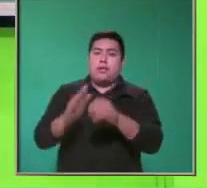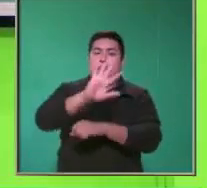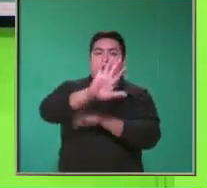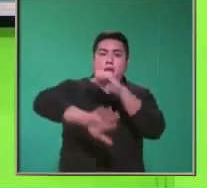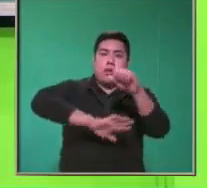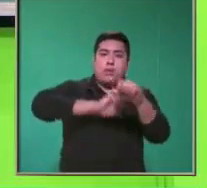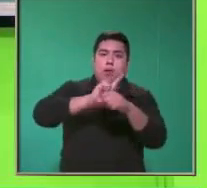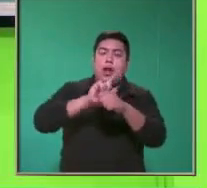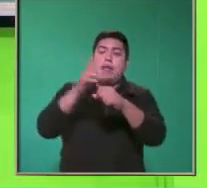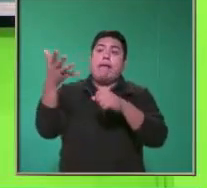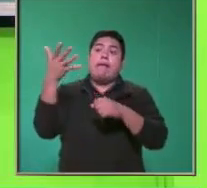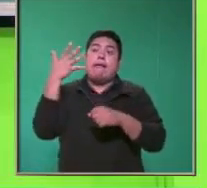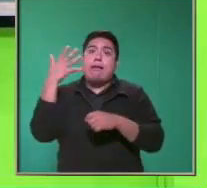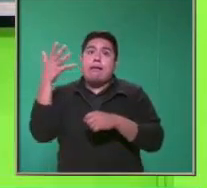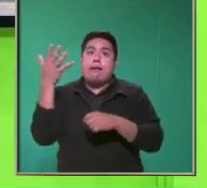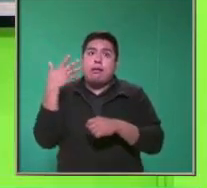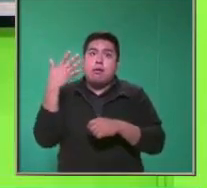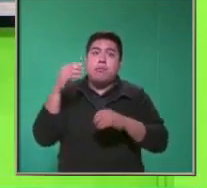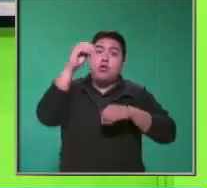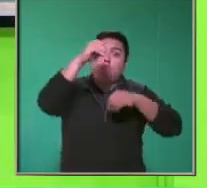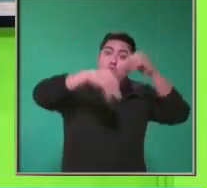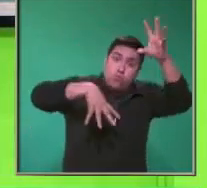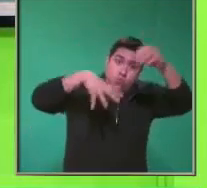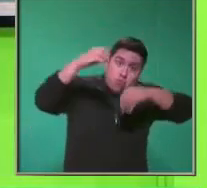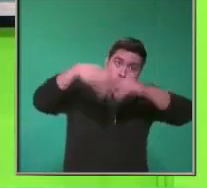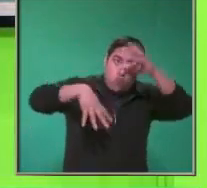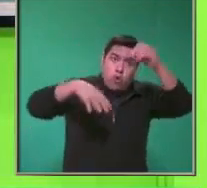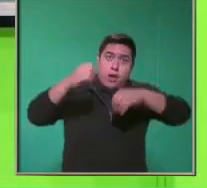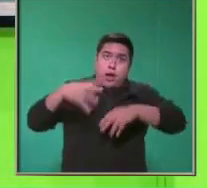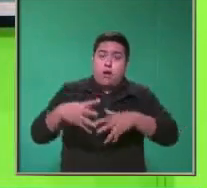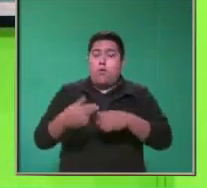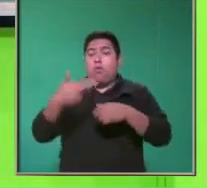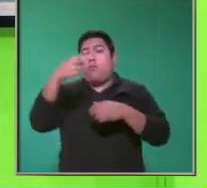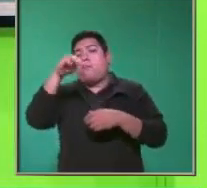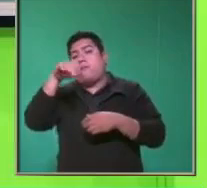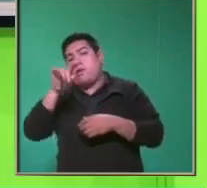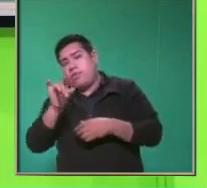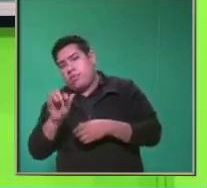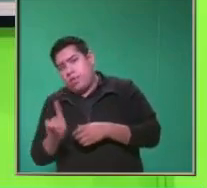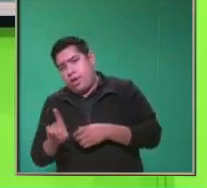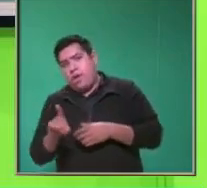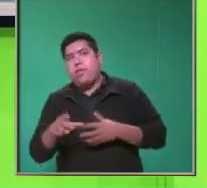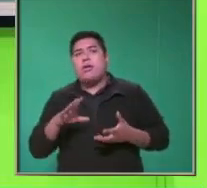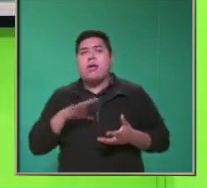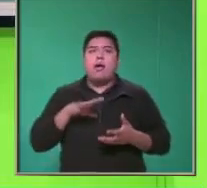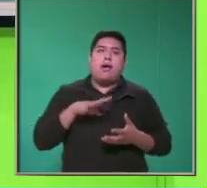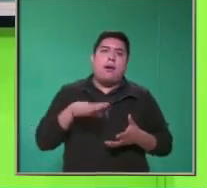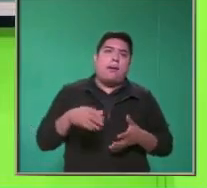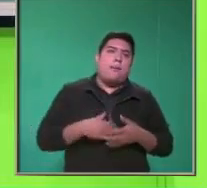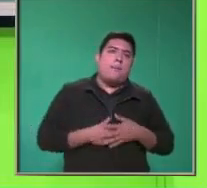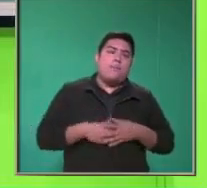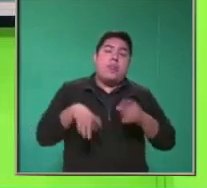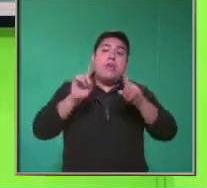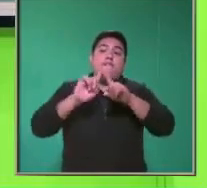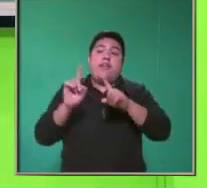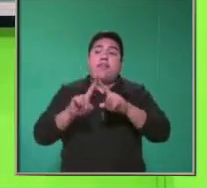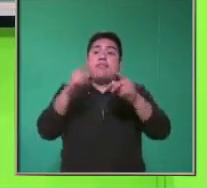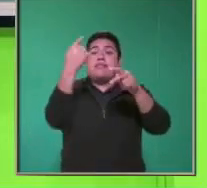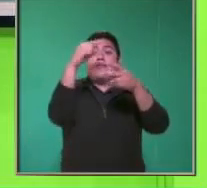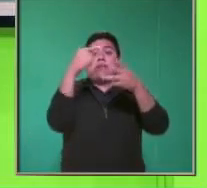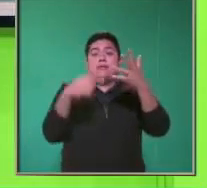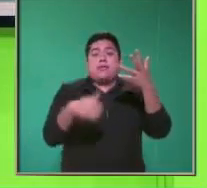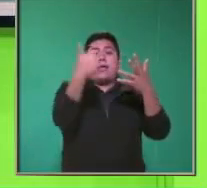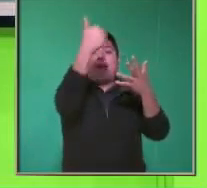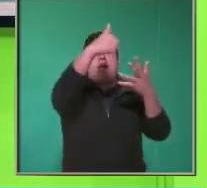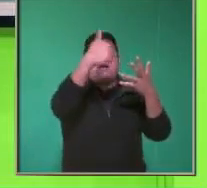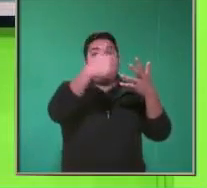tipo de clima, la temporada de lluvias, la cantidad de humedad que reciben al año. y esas características de cada una de